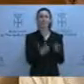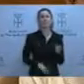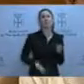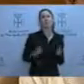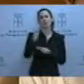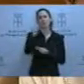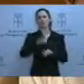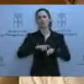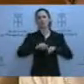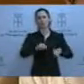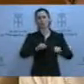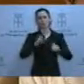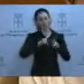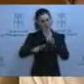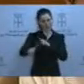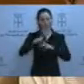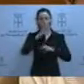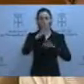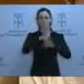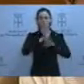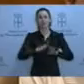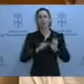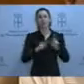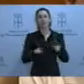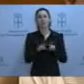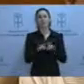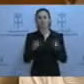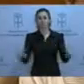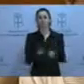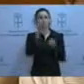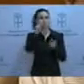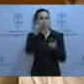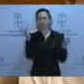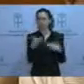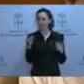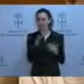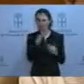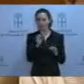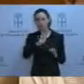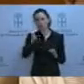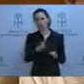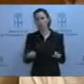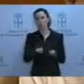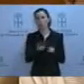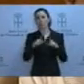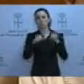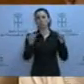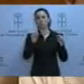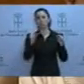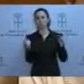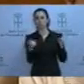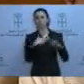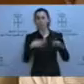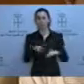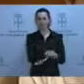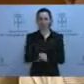por sus características, por sus desfases en promoción turística en otras zonas de Asturias que están mucho más desarrolladas, como el centro y el oriente. Una zona que tenía que ser mimada,